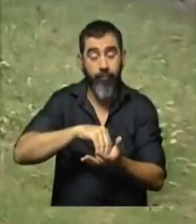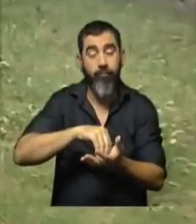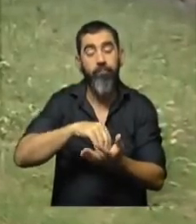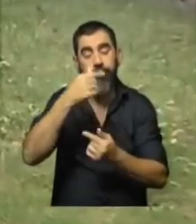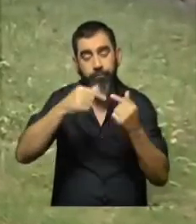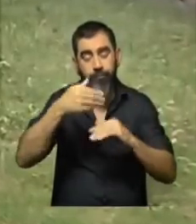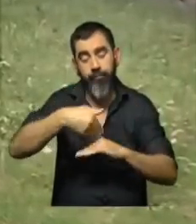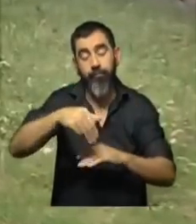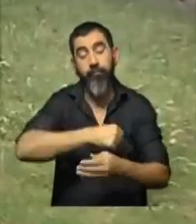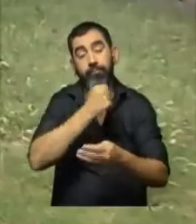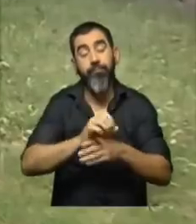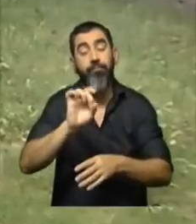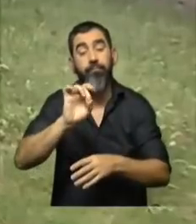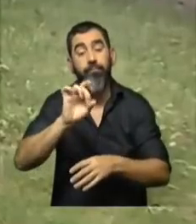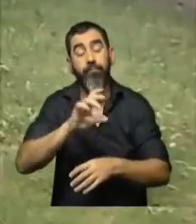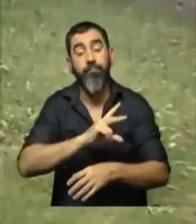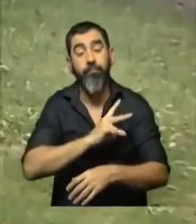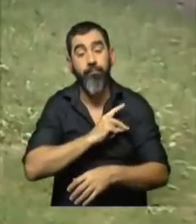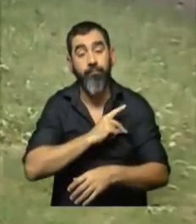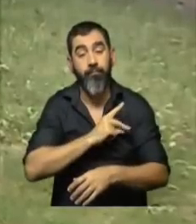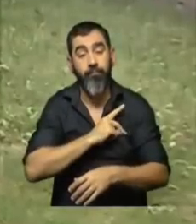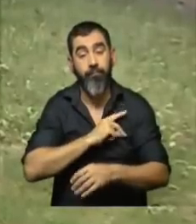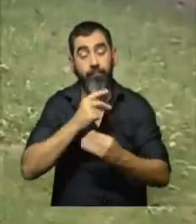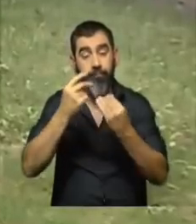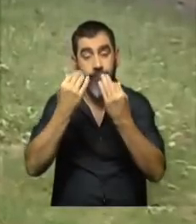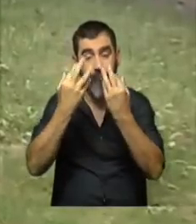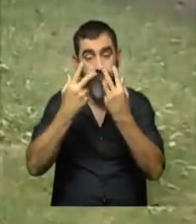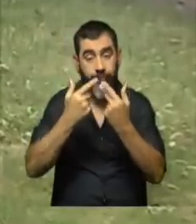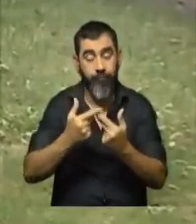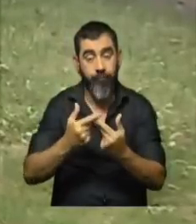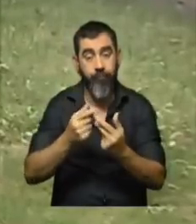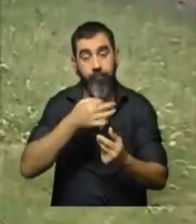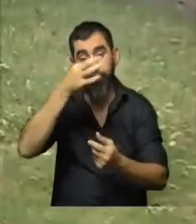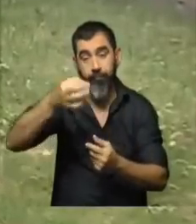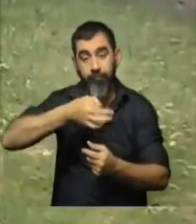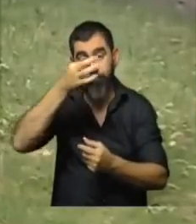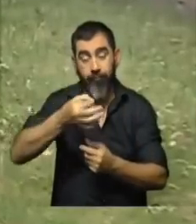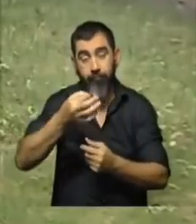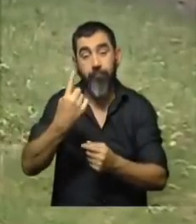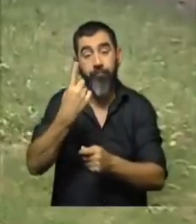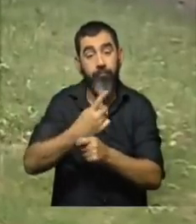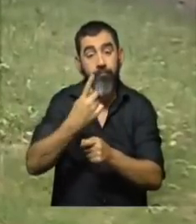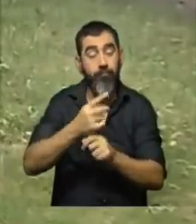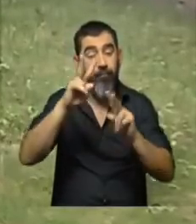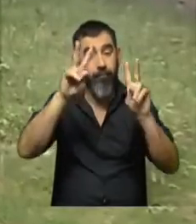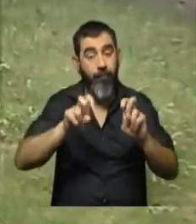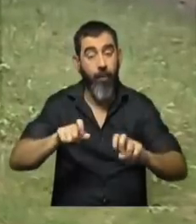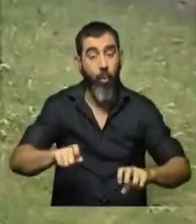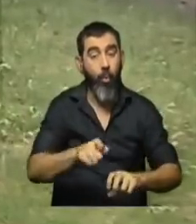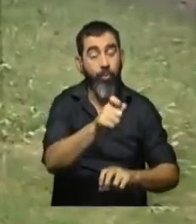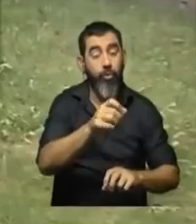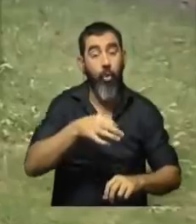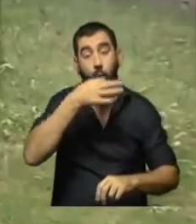aquí hasta el 15 de diciembre que están programadas las audiencias de esta primera causa del juicio